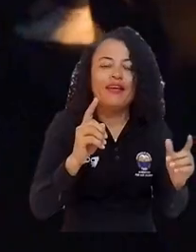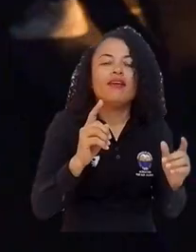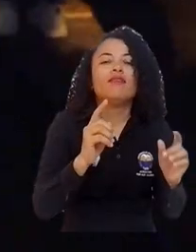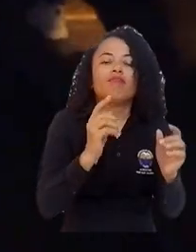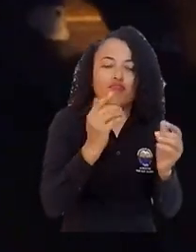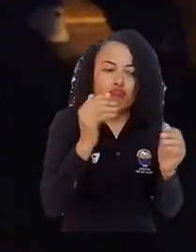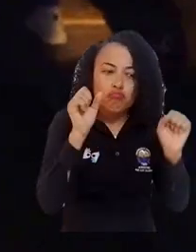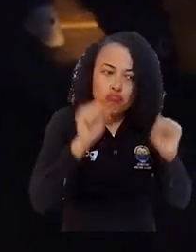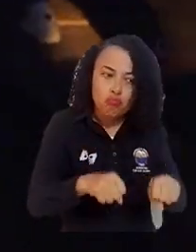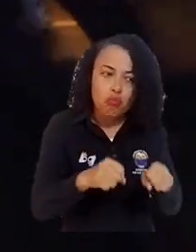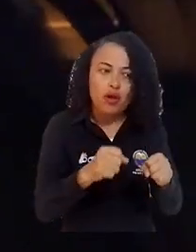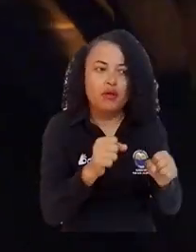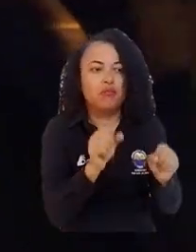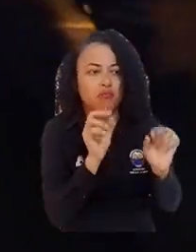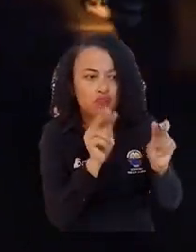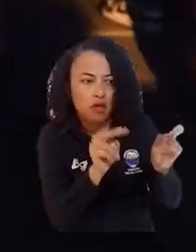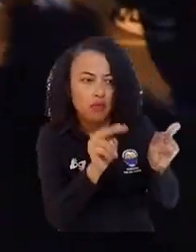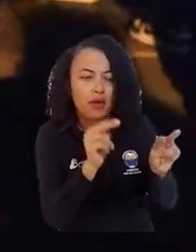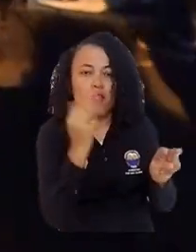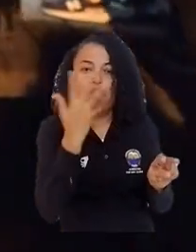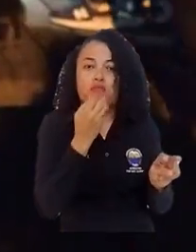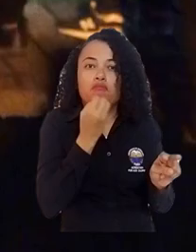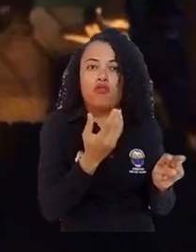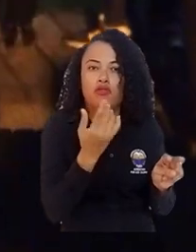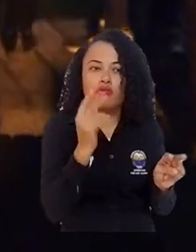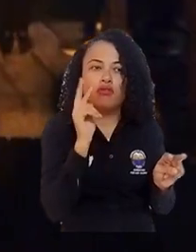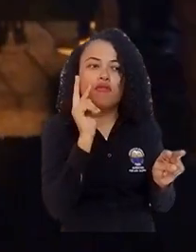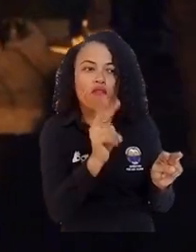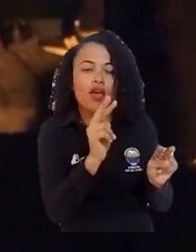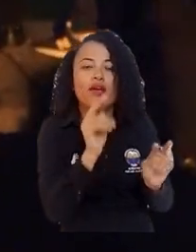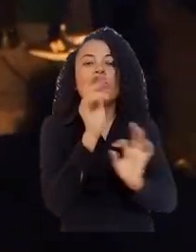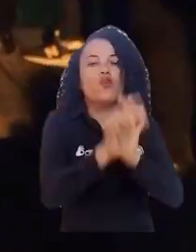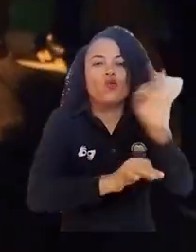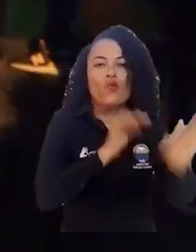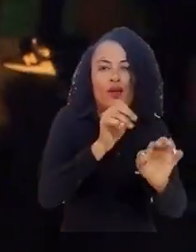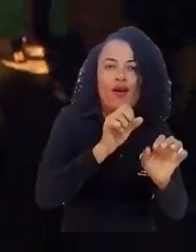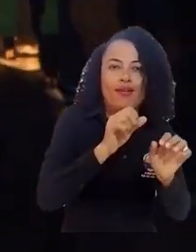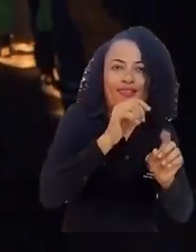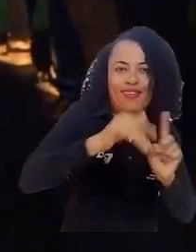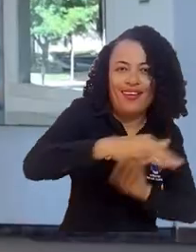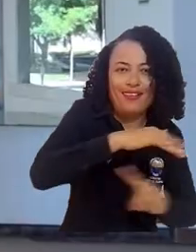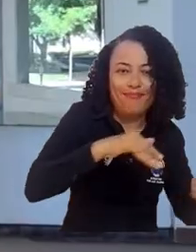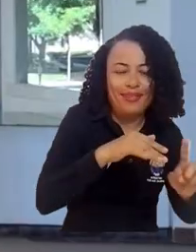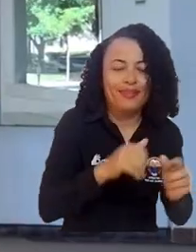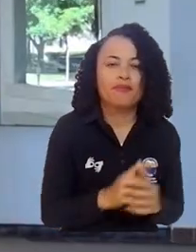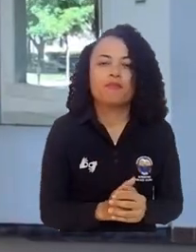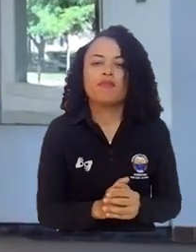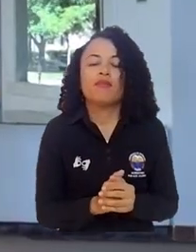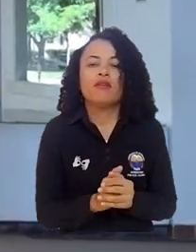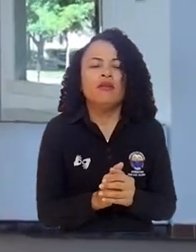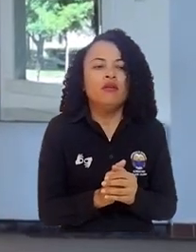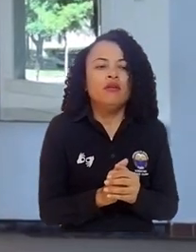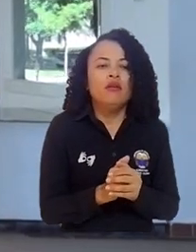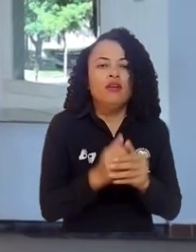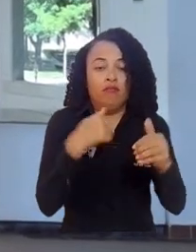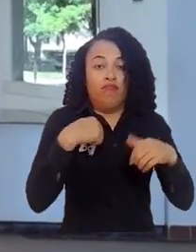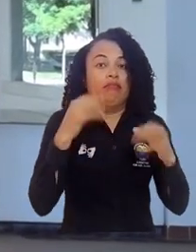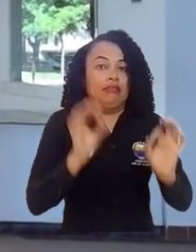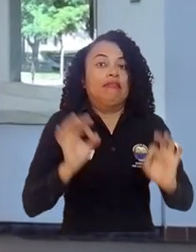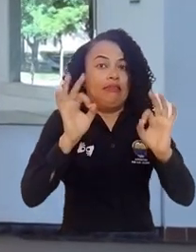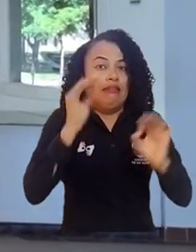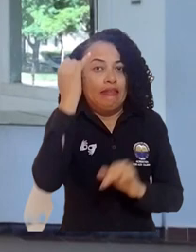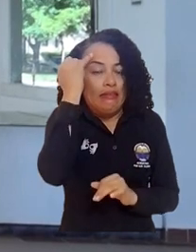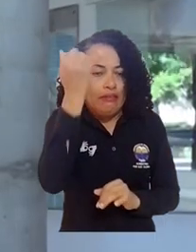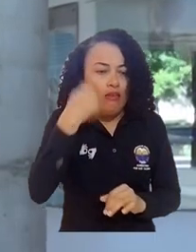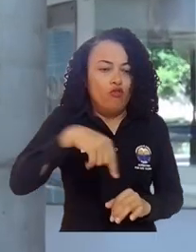equipamientos eficiente. Pero al mismo tiempo, de ser eficiente, tenía que ser amigable y deseable a la vista. Me parece una excelente idea, ya que nos vamos formando